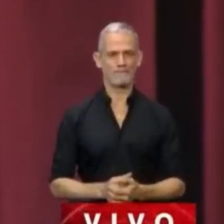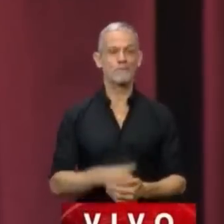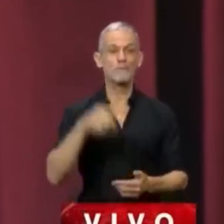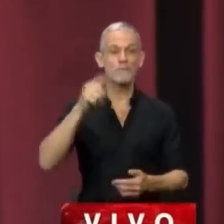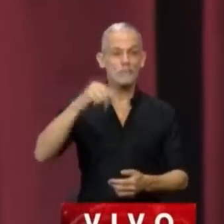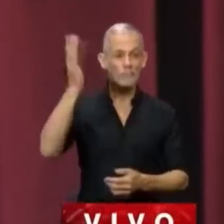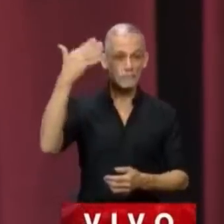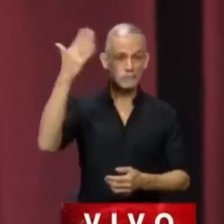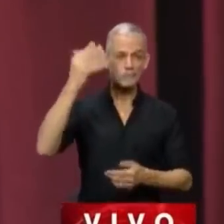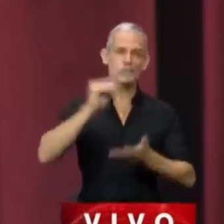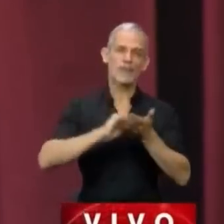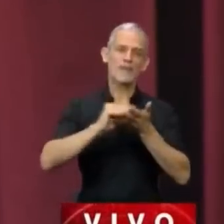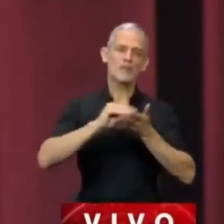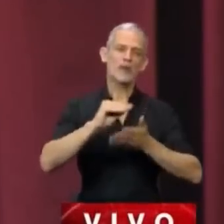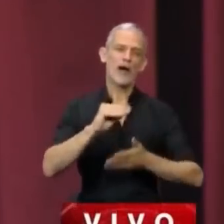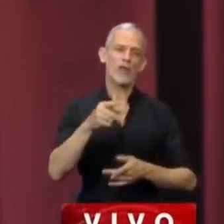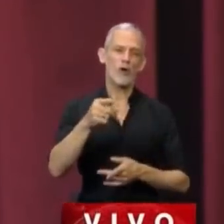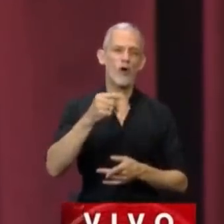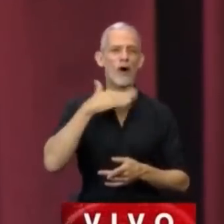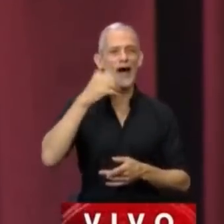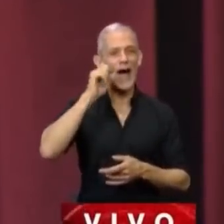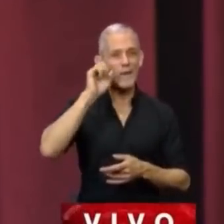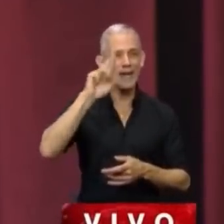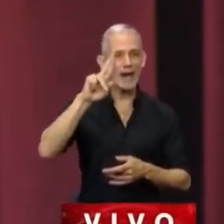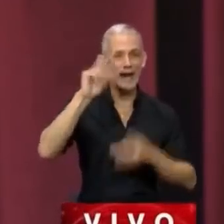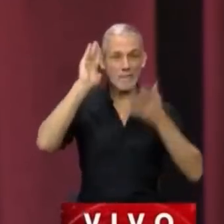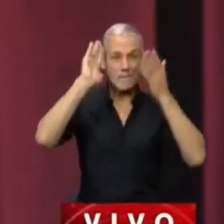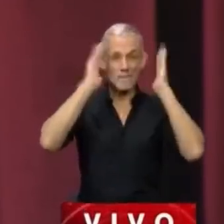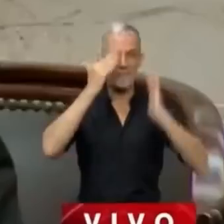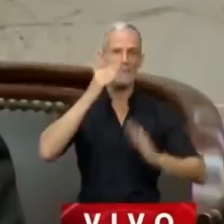En uso de la palabra, el diputado Javier Milei.